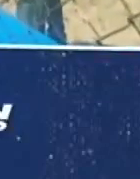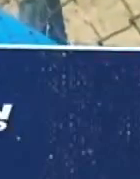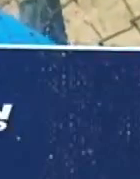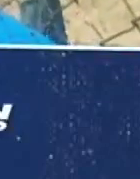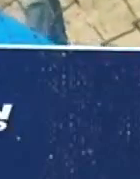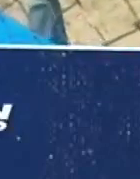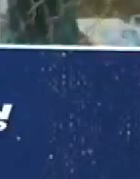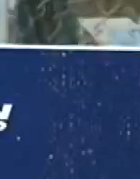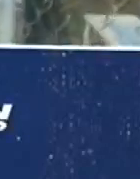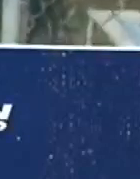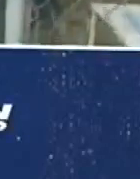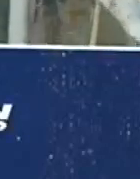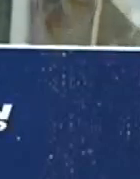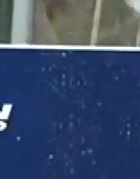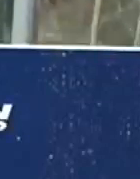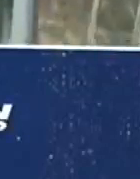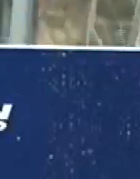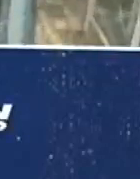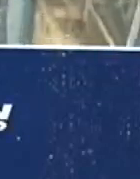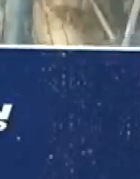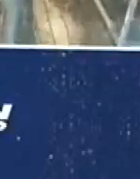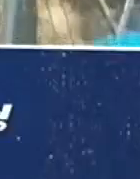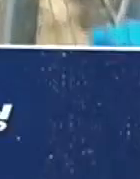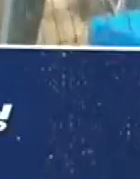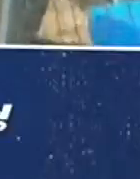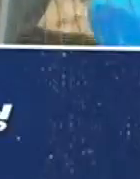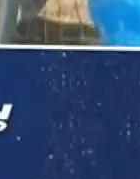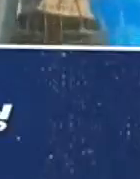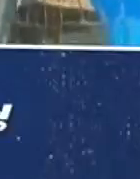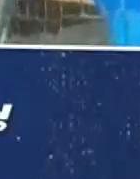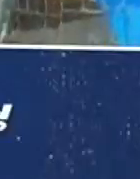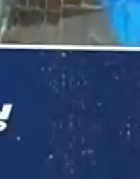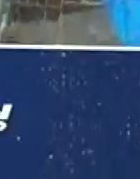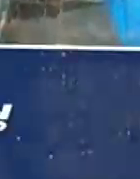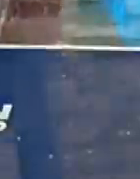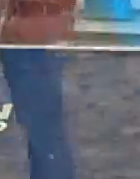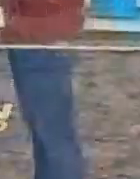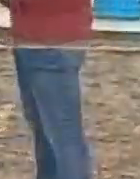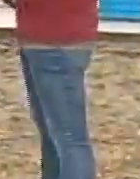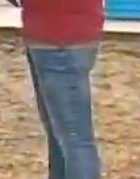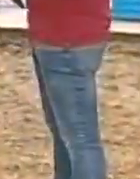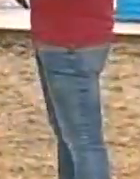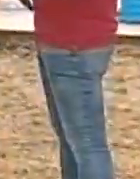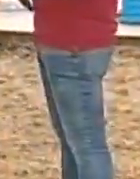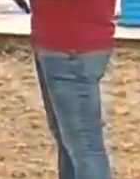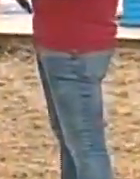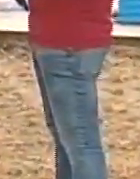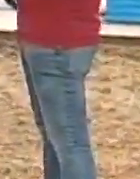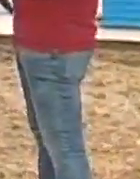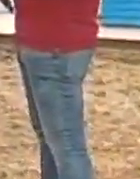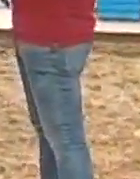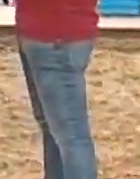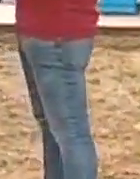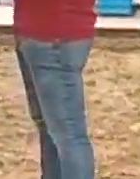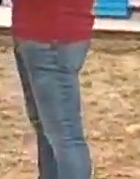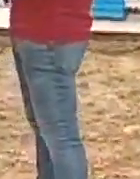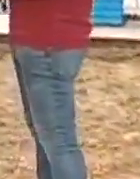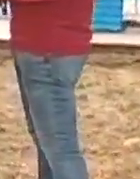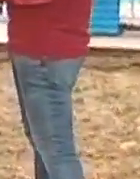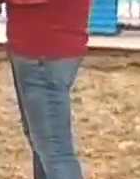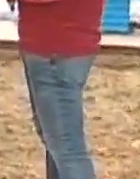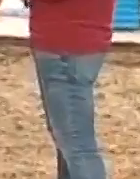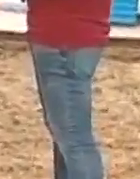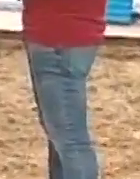nuestro querido compañero Héctor Rodríguez Castro, gobernador, camarada,